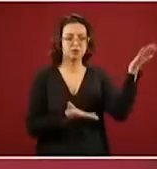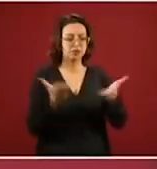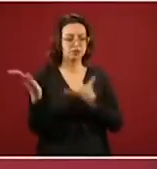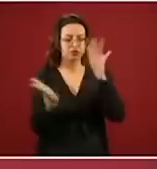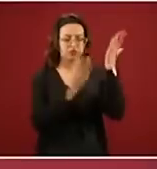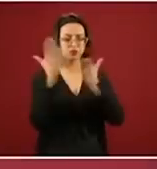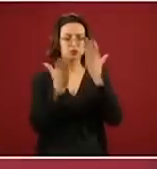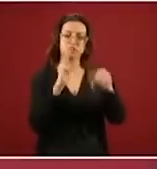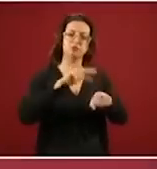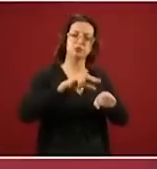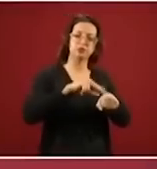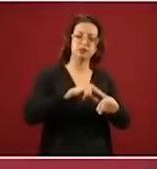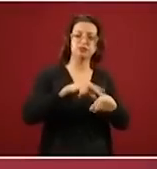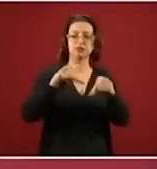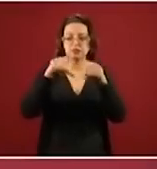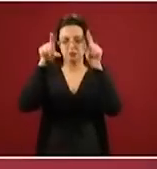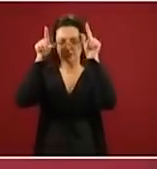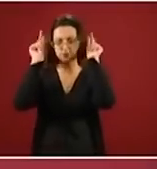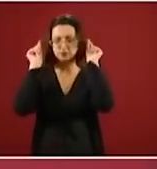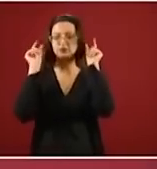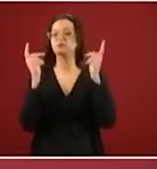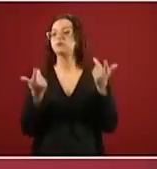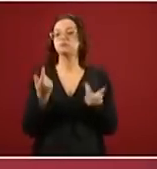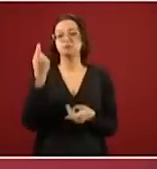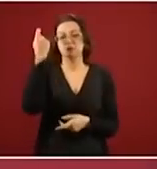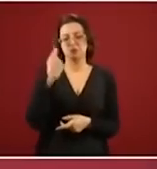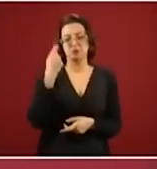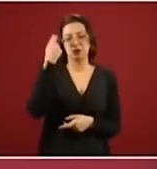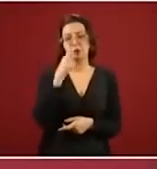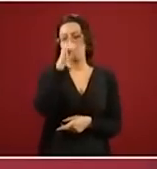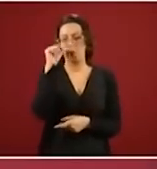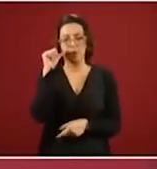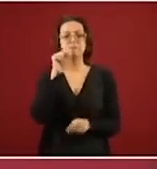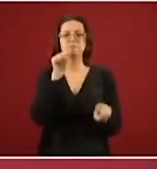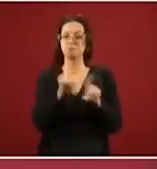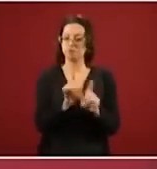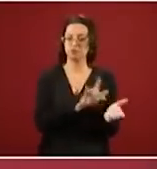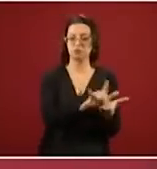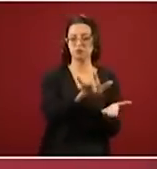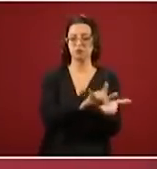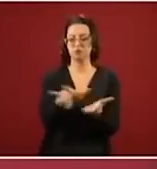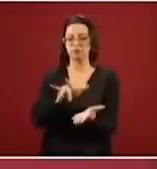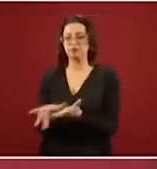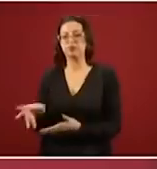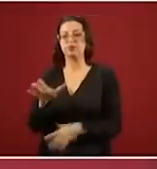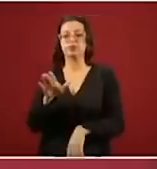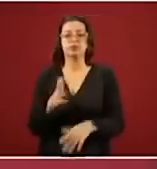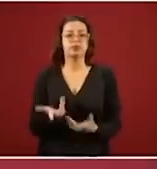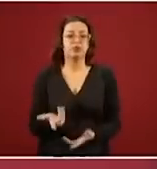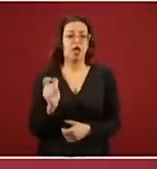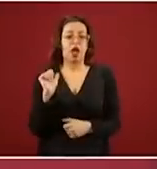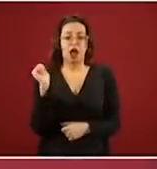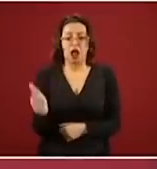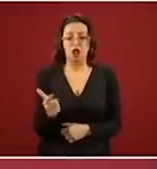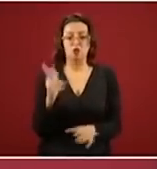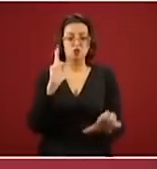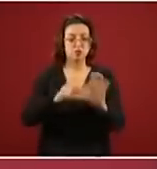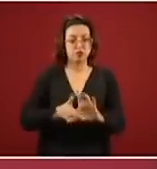enfermería y se les van a otorgar las becas benito juárez y facilidades para que puedan encontrar